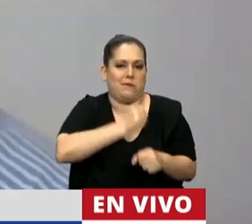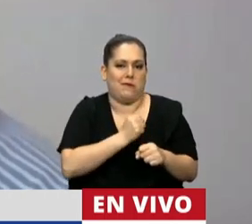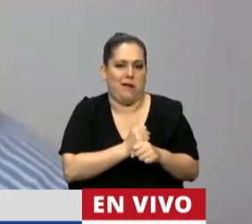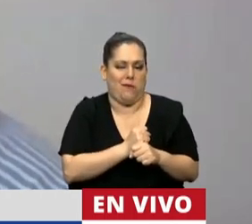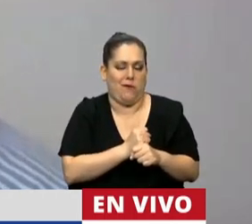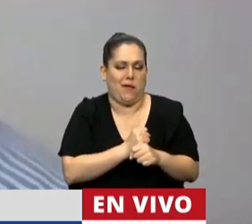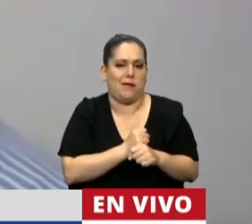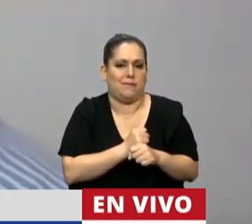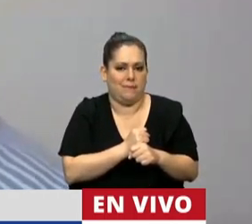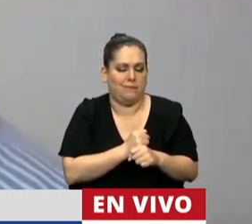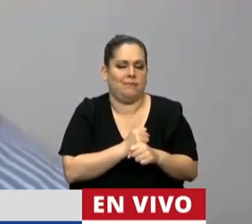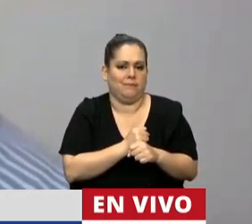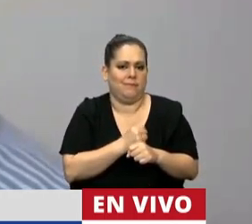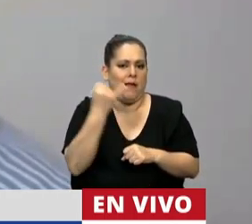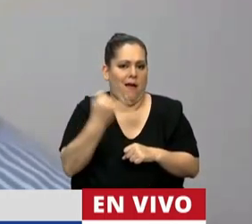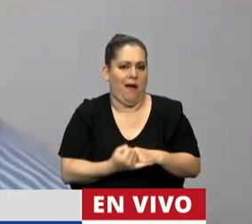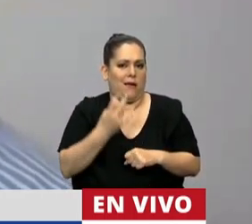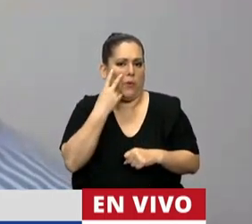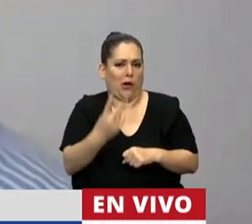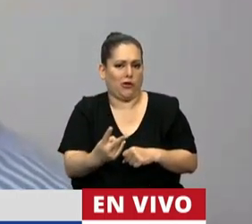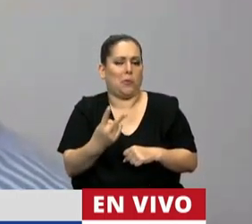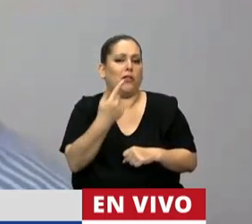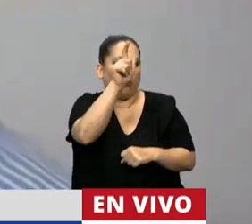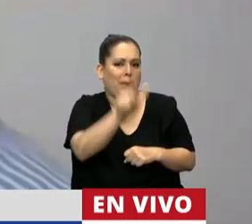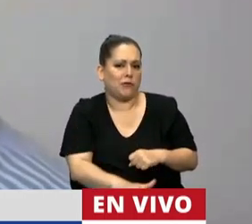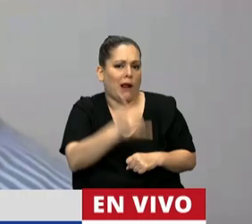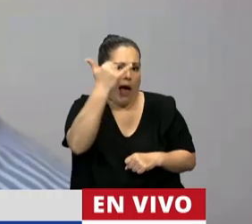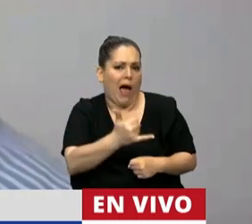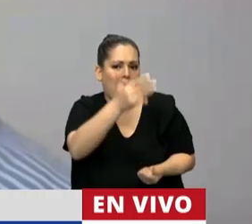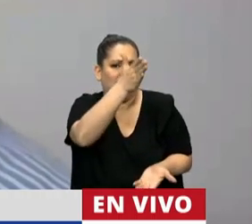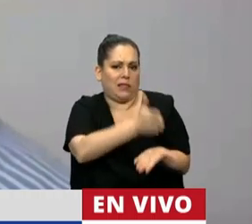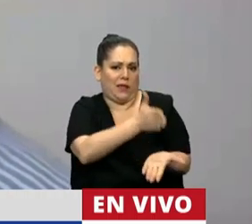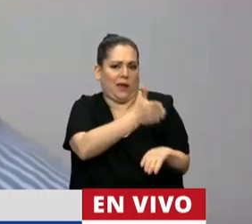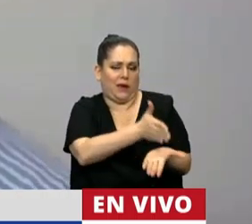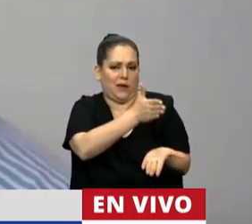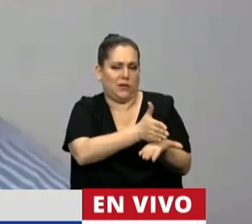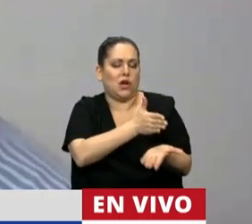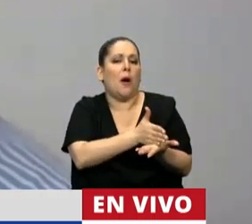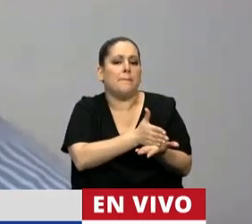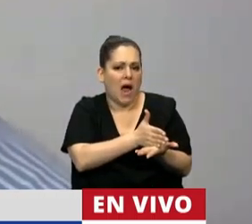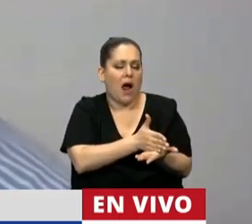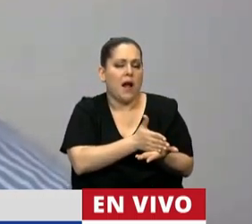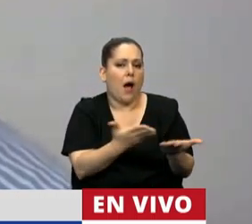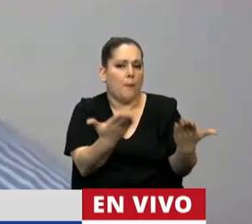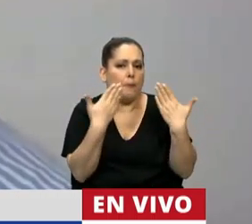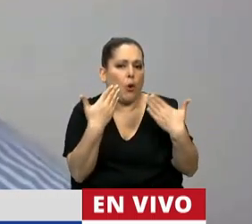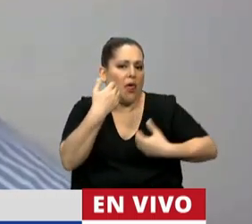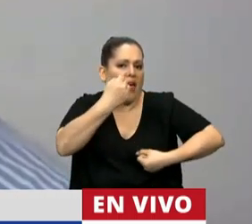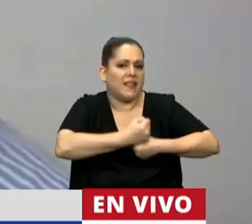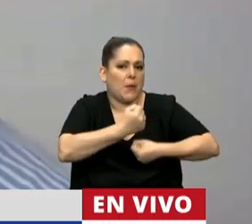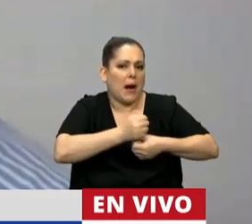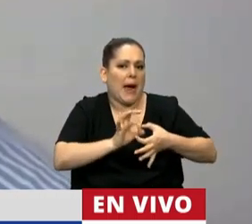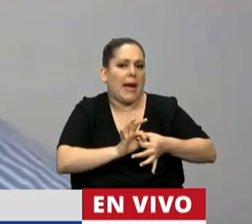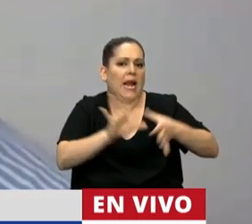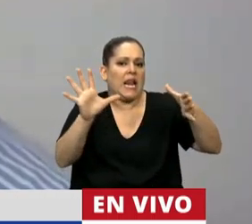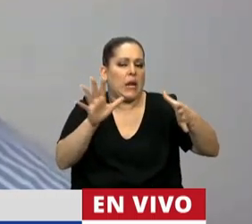un reconocimiento a toda persona de derechos para vivir en un trabajo, se puede decir, libre de todo